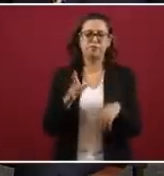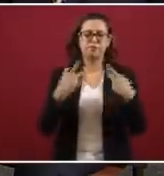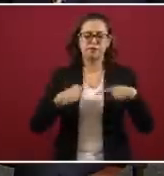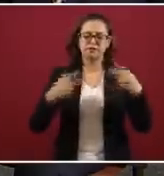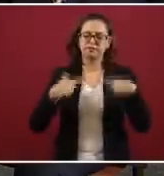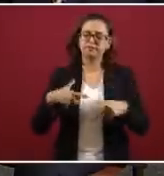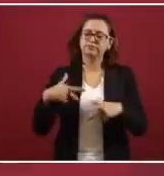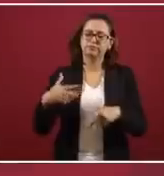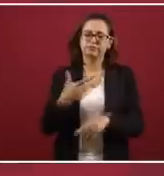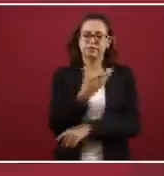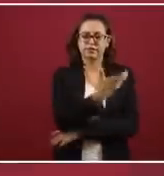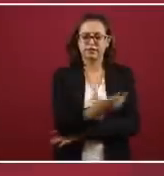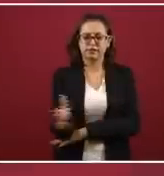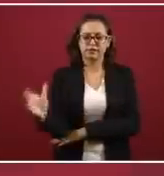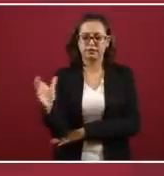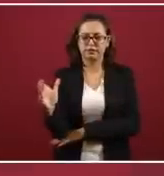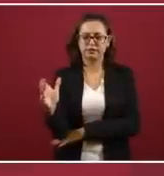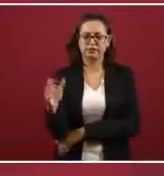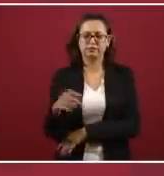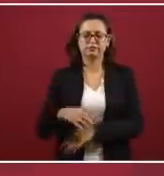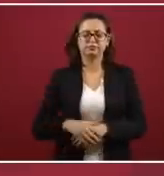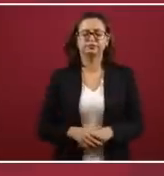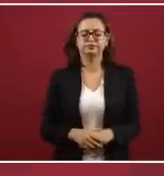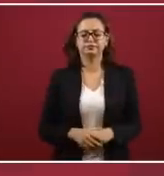lo que tiene que ver con